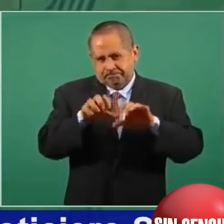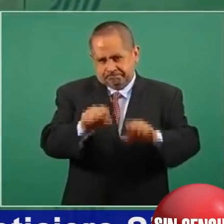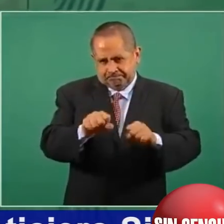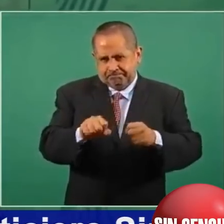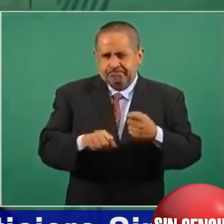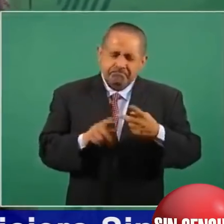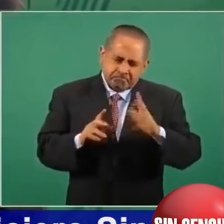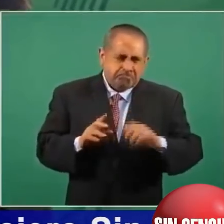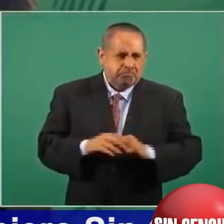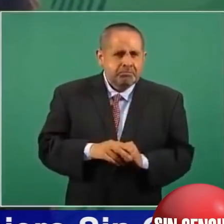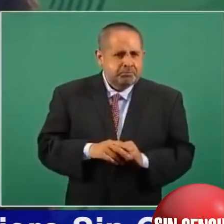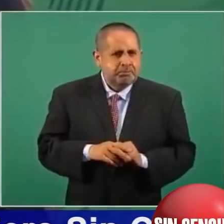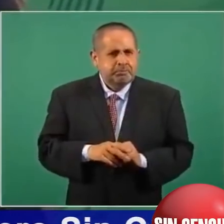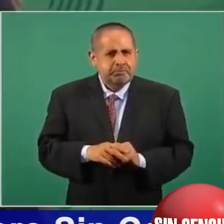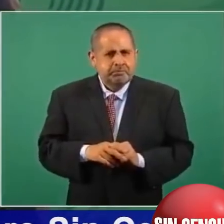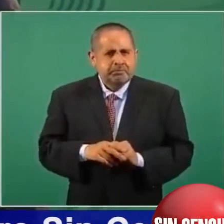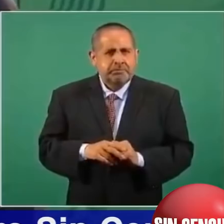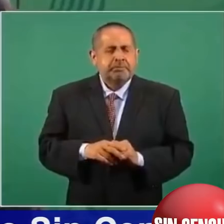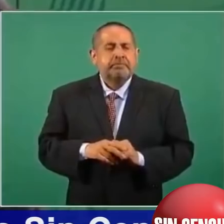pero